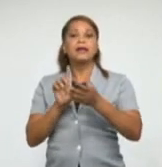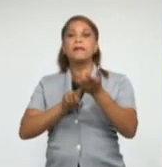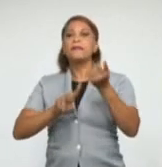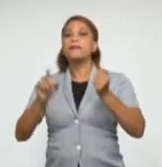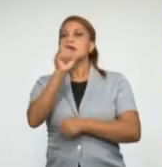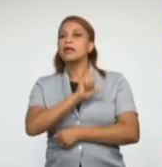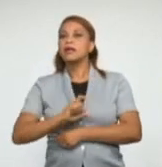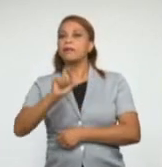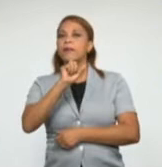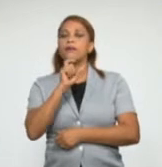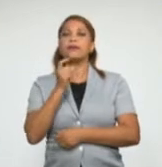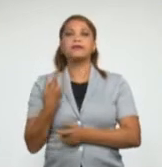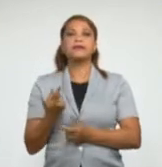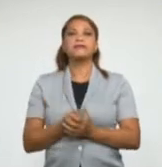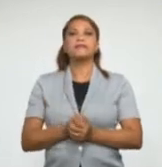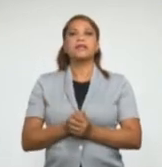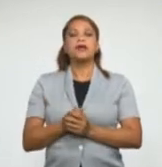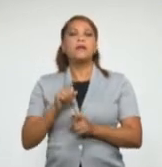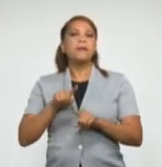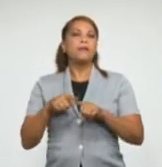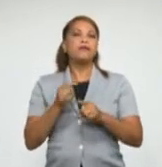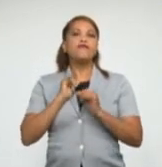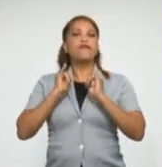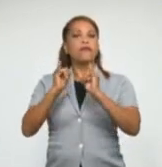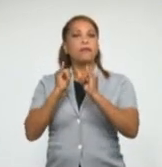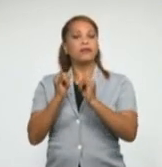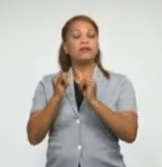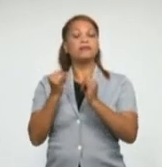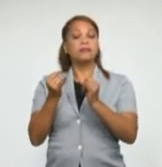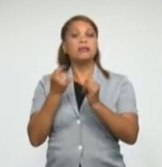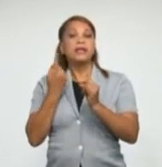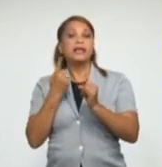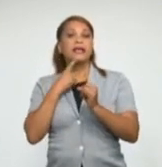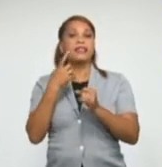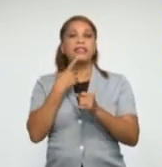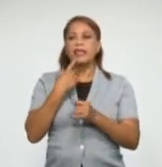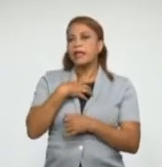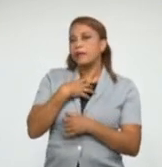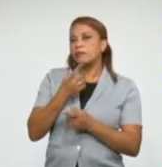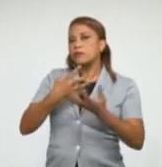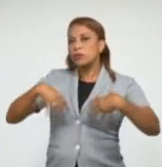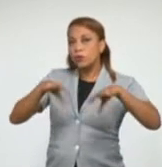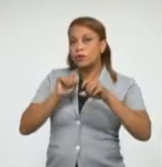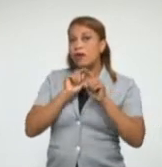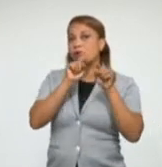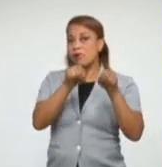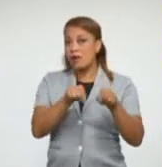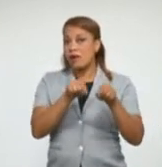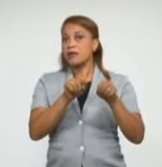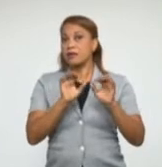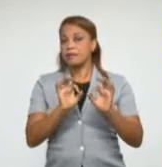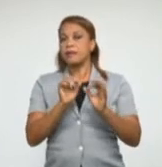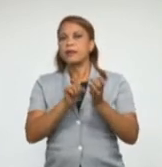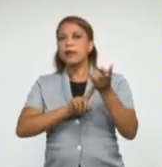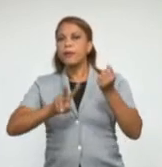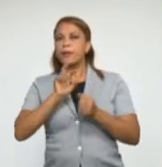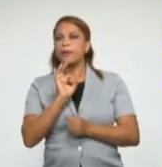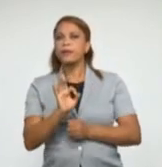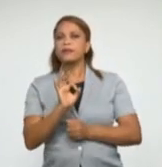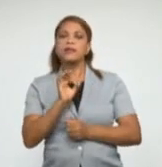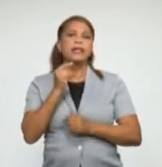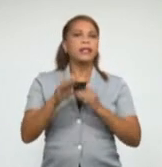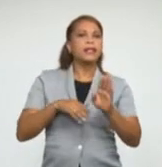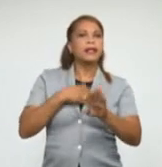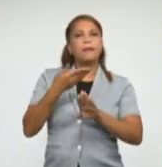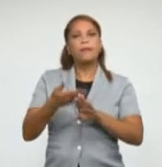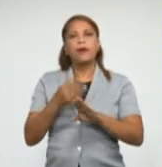a partir del reporte que nos llega de la compleja situación que vive esta provincia tras el aumento de